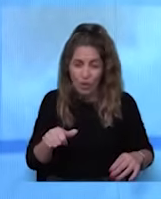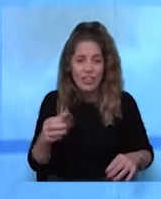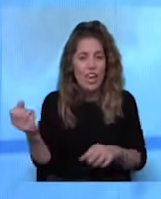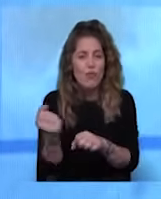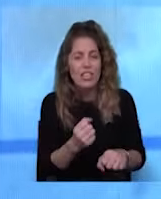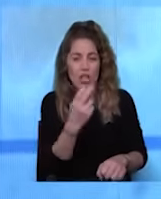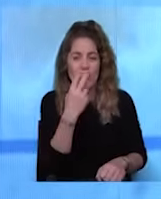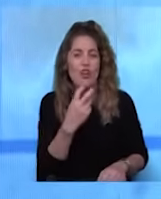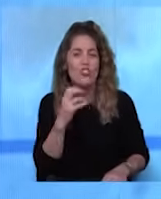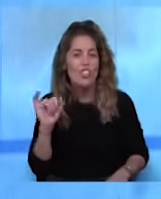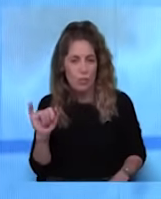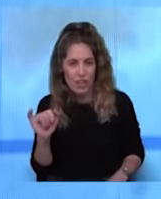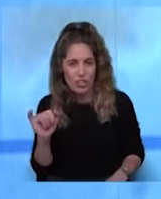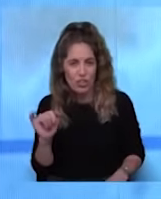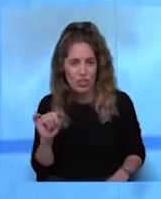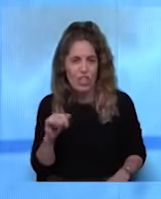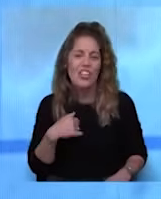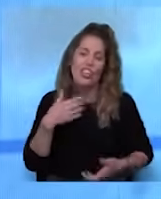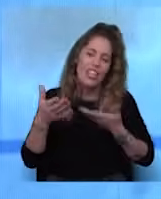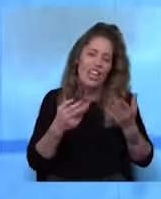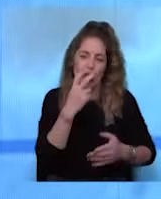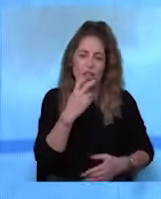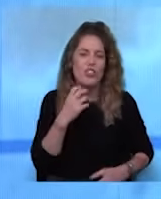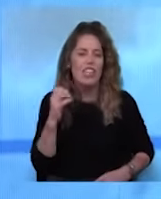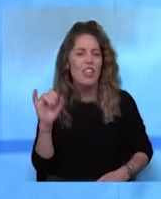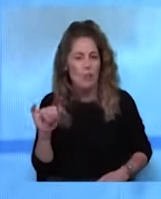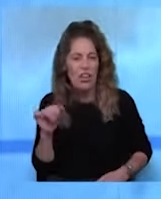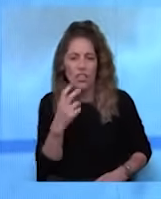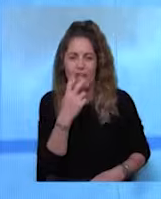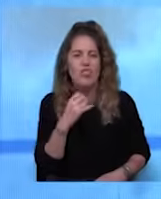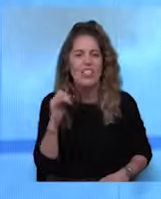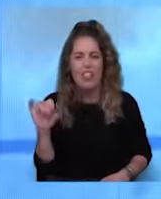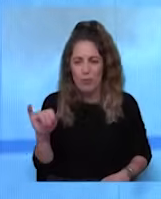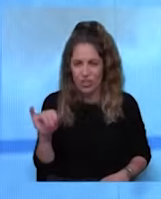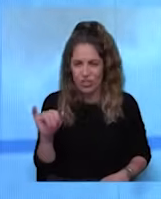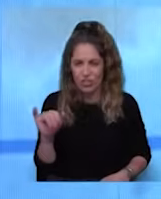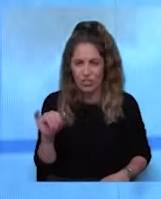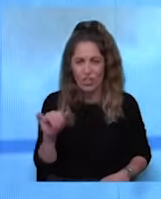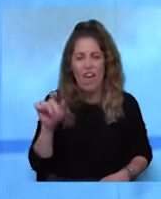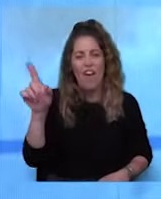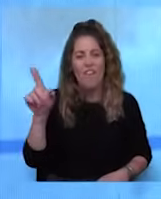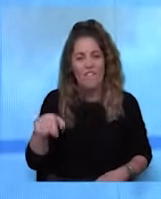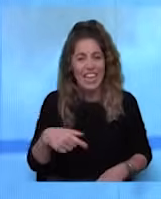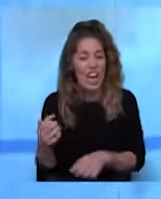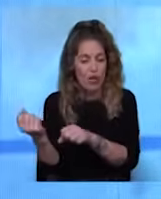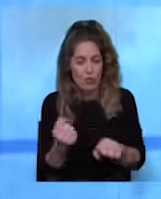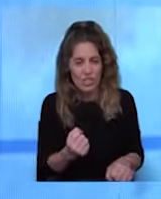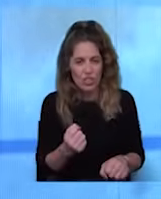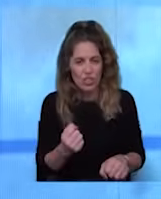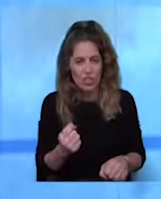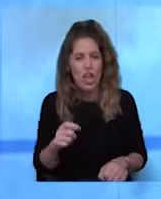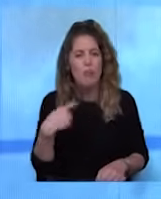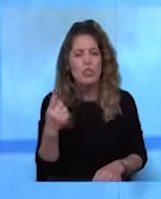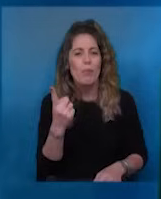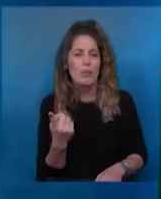de San José de mayo Porque si yo te canto San José de mayo San José de mayo San José de mayo venga la fundación de San José de mayo el próximo primero